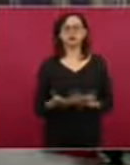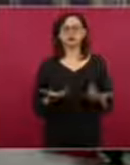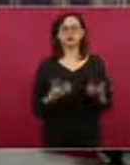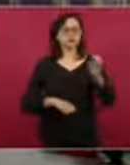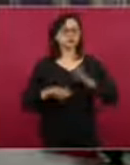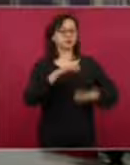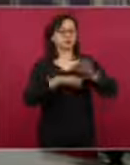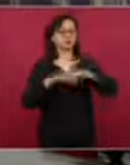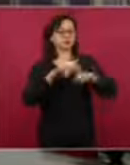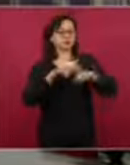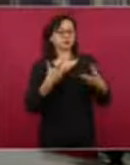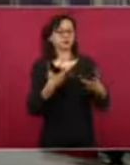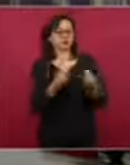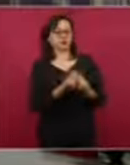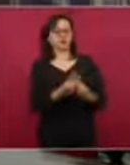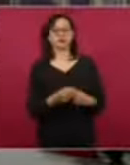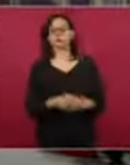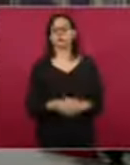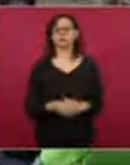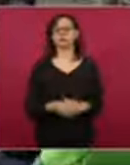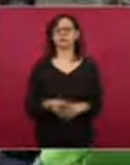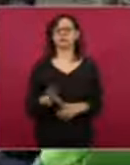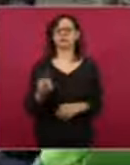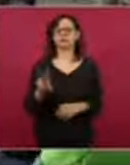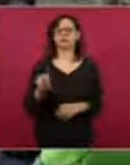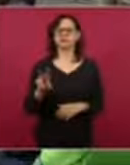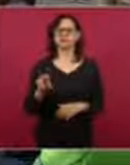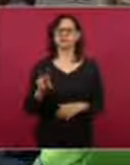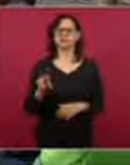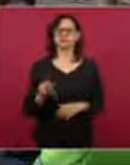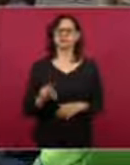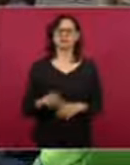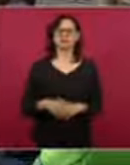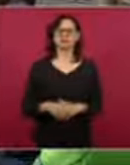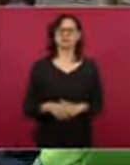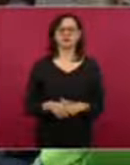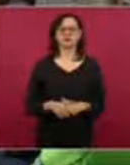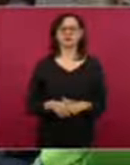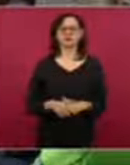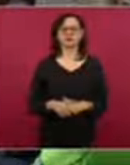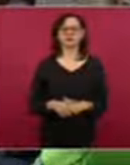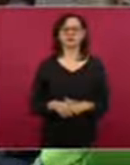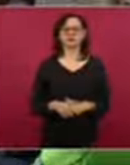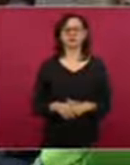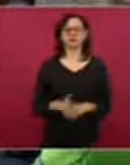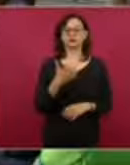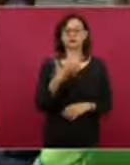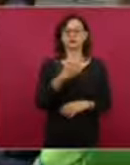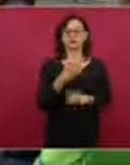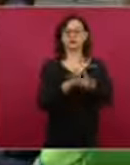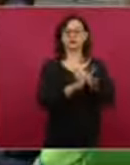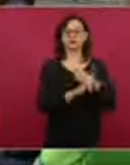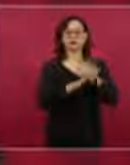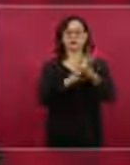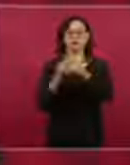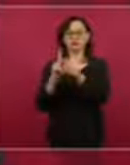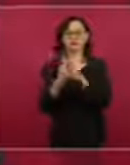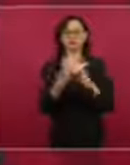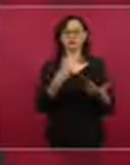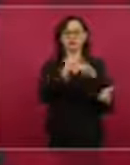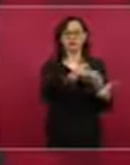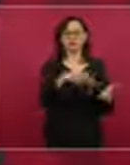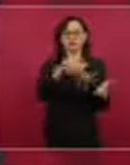empresarios. No, no. ¿Habrá discurso Sí, ¿Públicos todos en los cinco países? Sí.